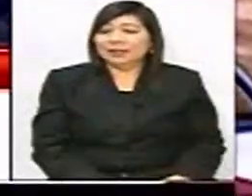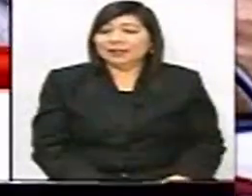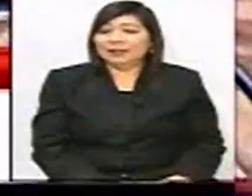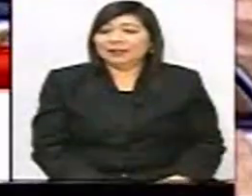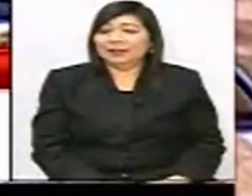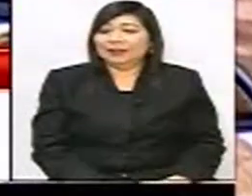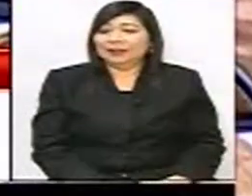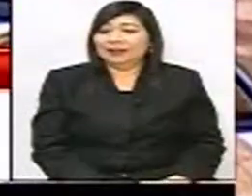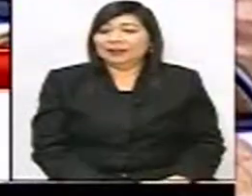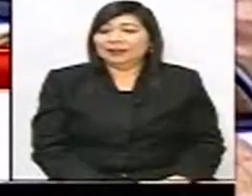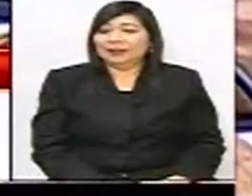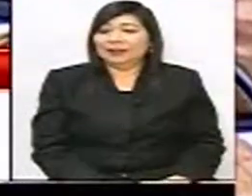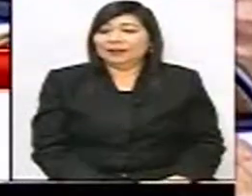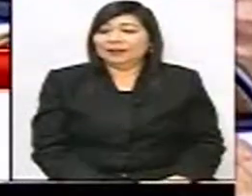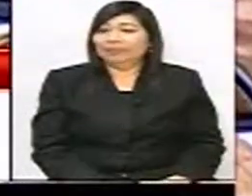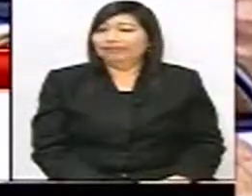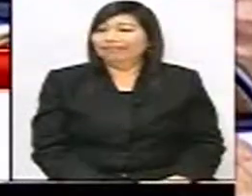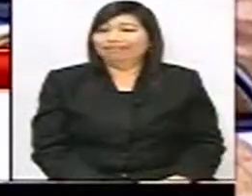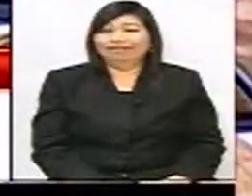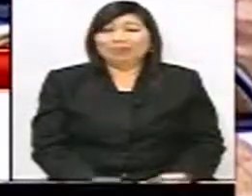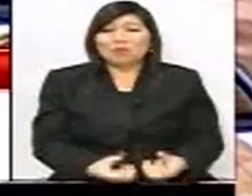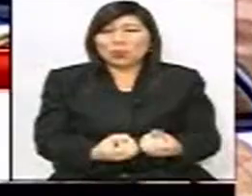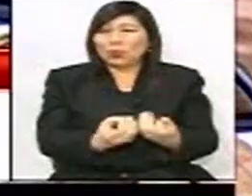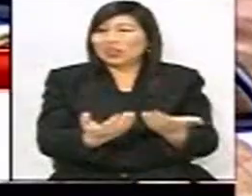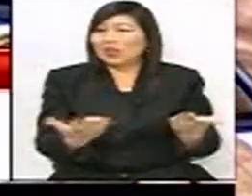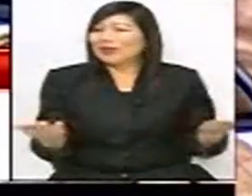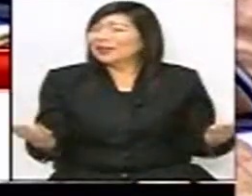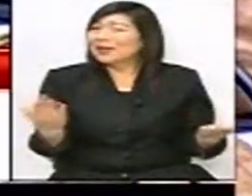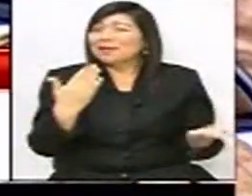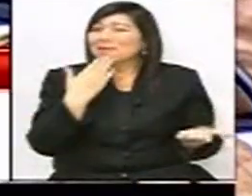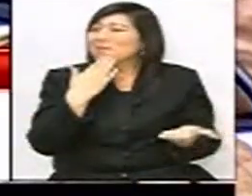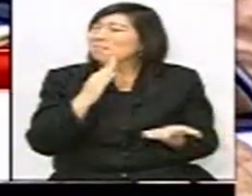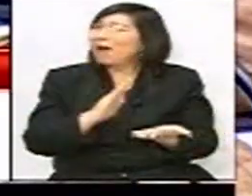hay un manto oscuro que está